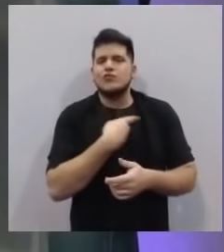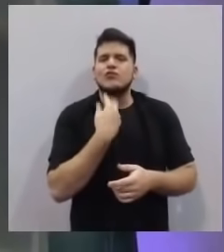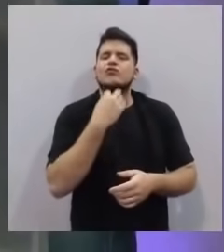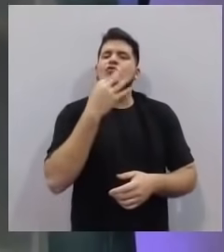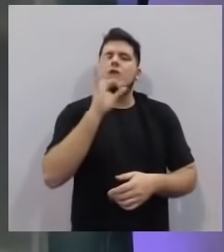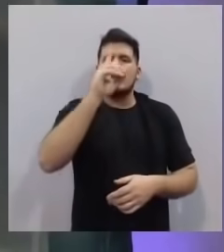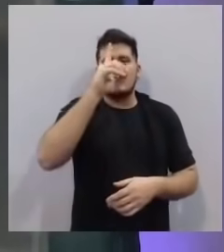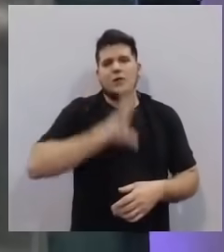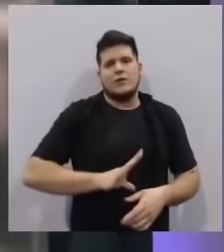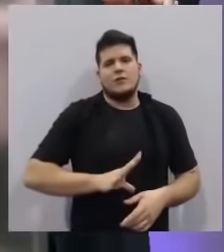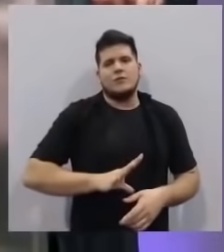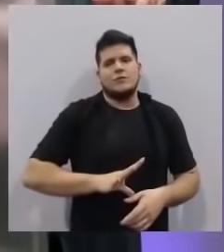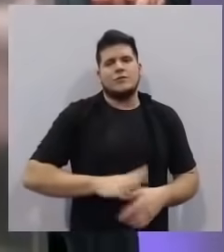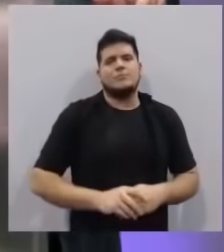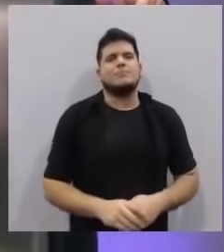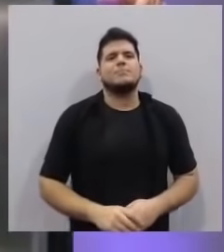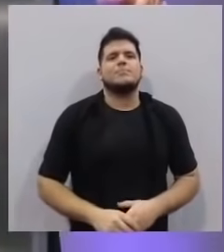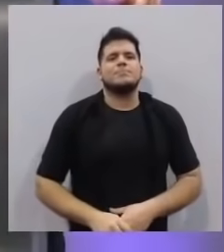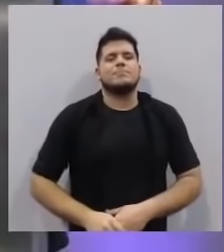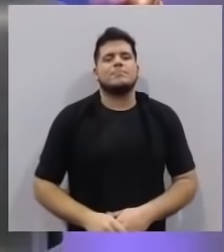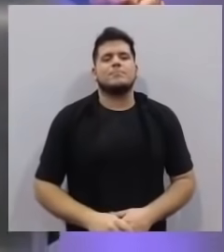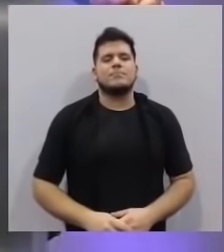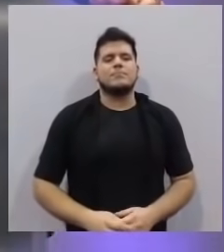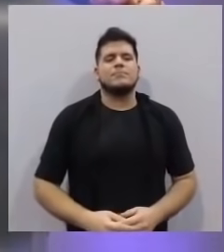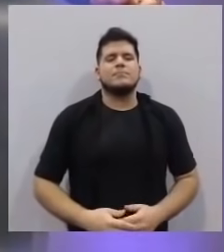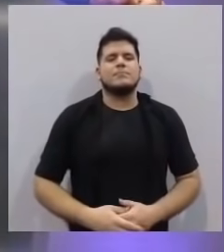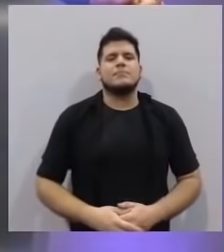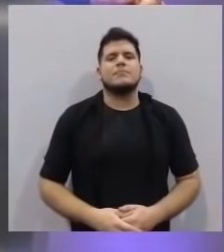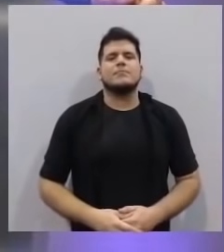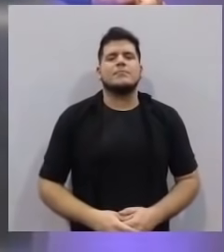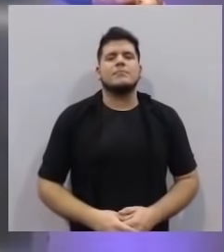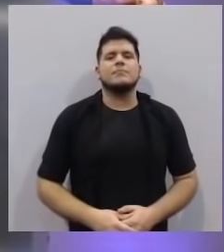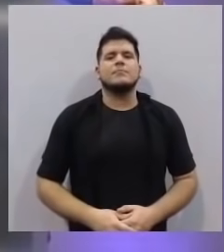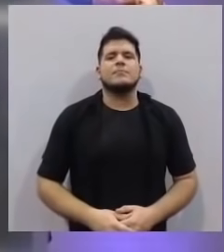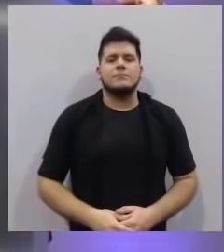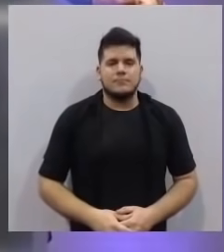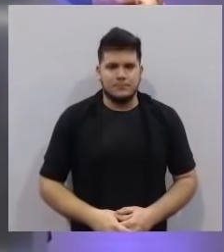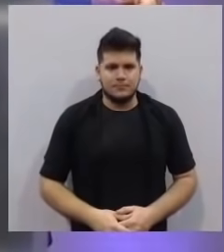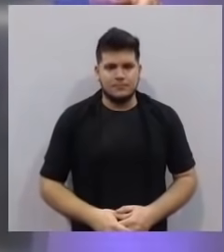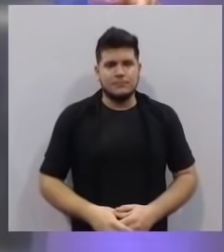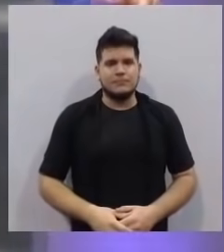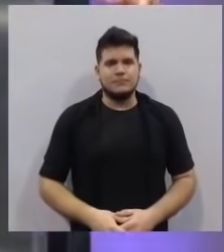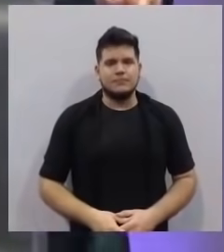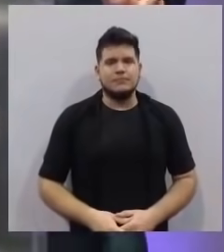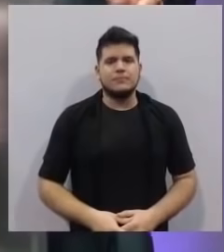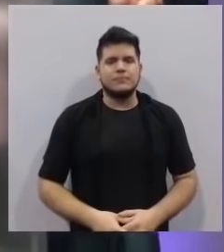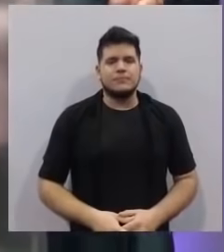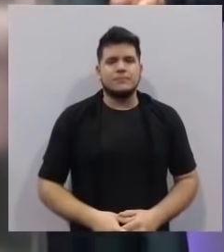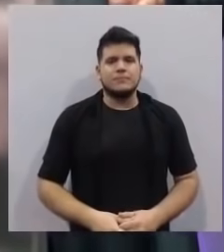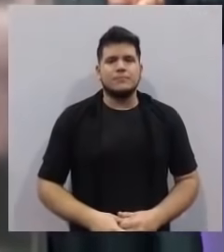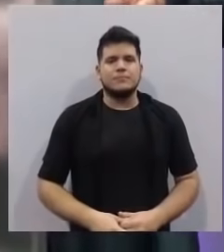él se fue y nunca dejó de ser hijo mi padre siempre fue padre por eso cuando nosotros